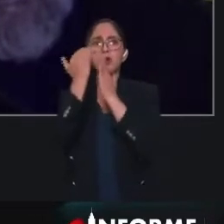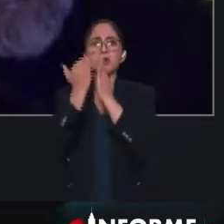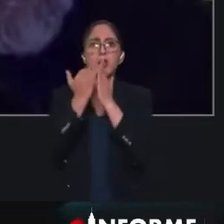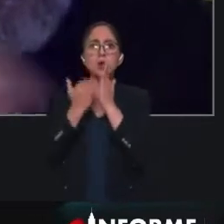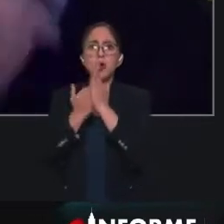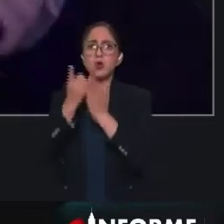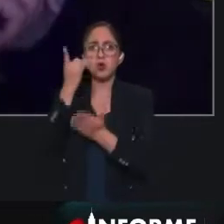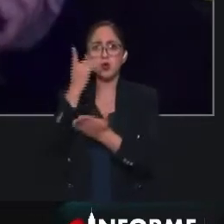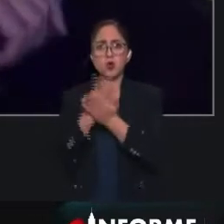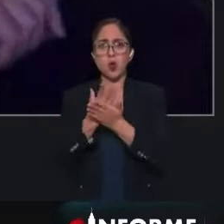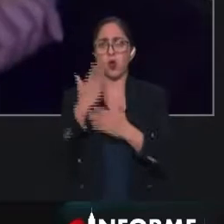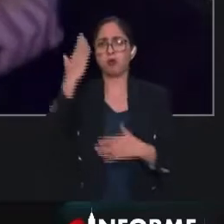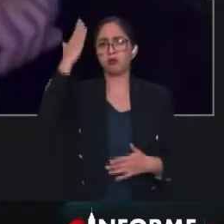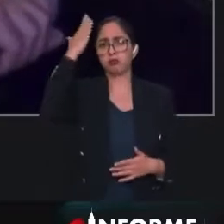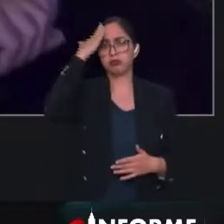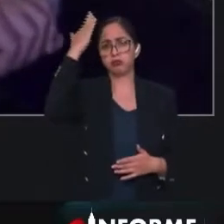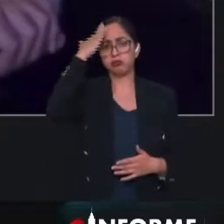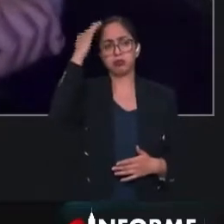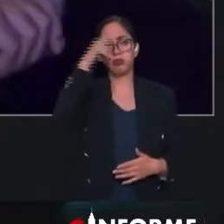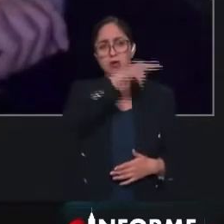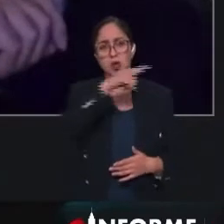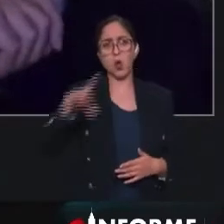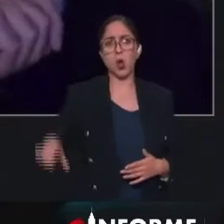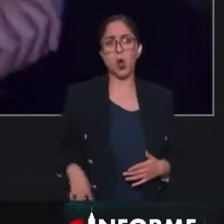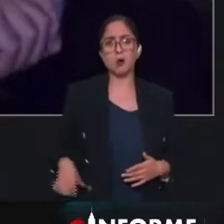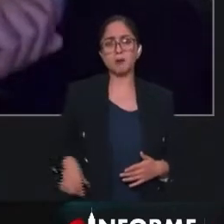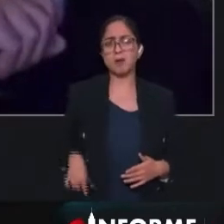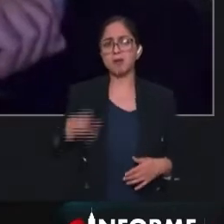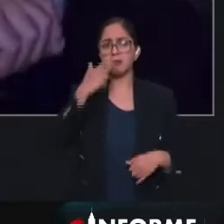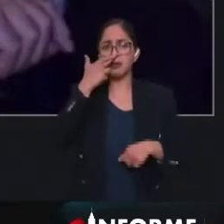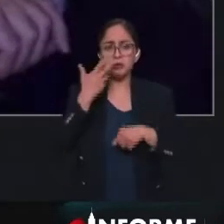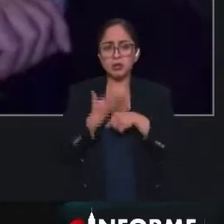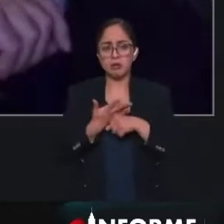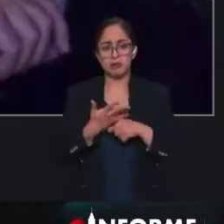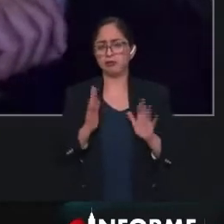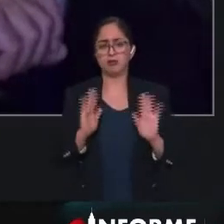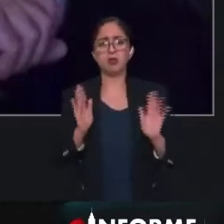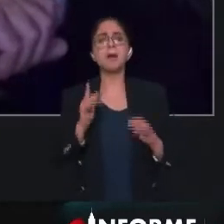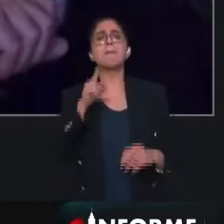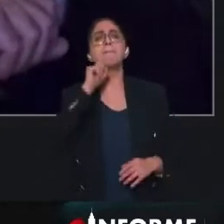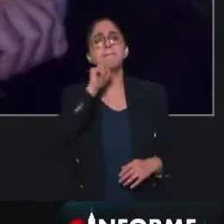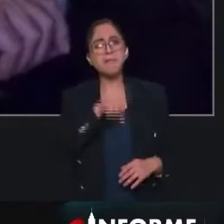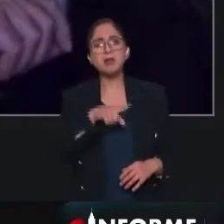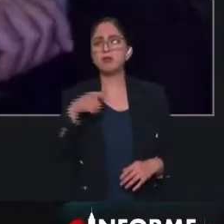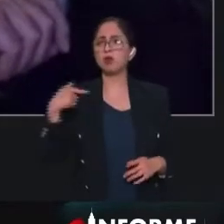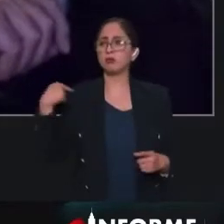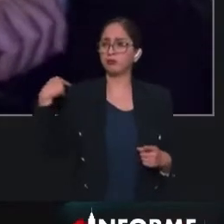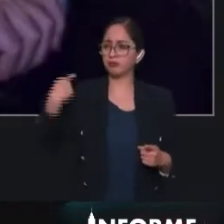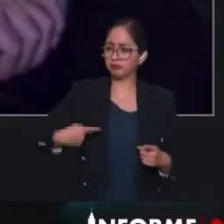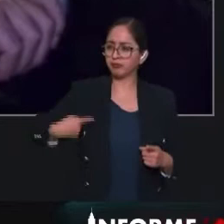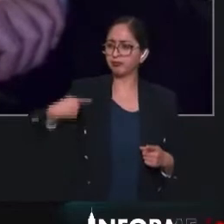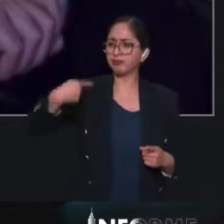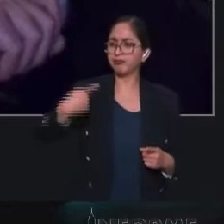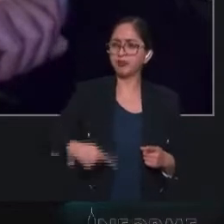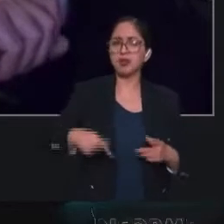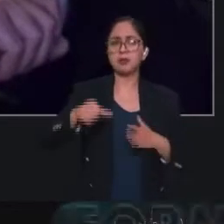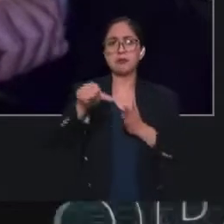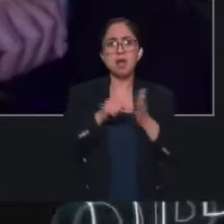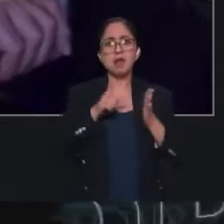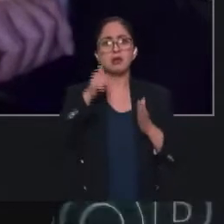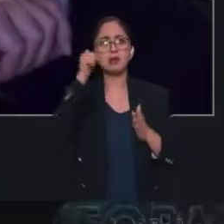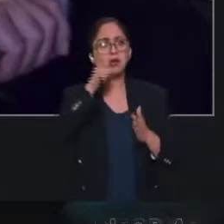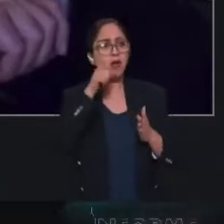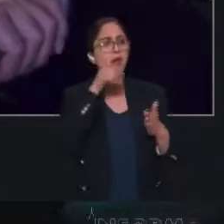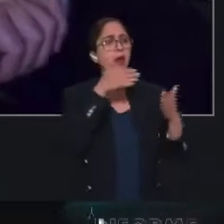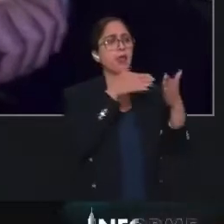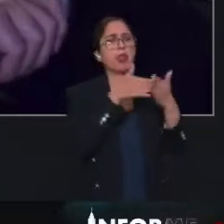involucran a la administración, no solo involucran al gobierno. Hemos visto, de hecho, en estos meses, los obstáculos que se